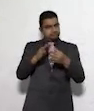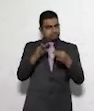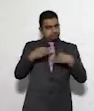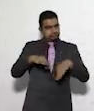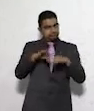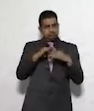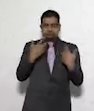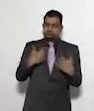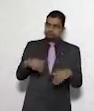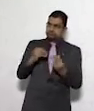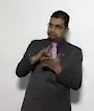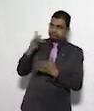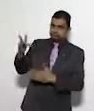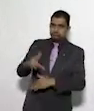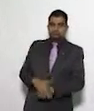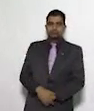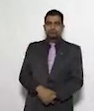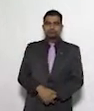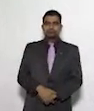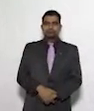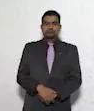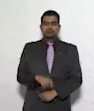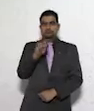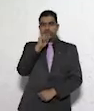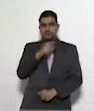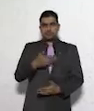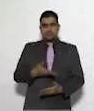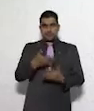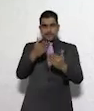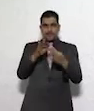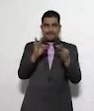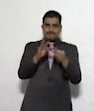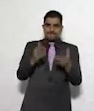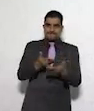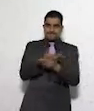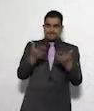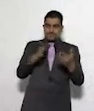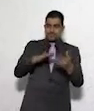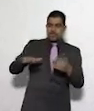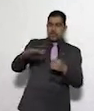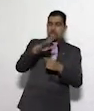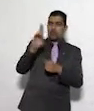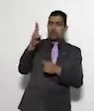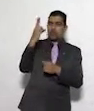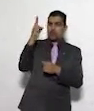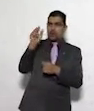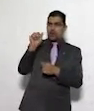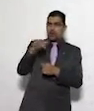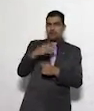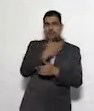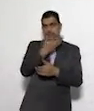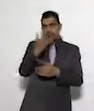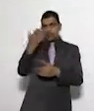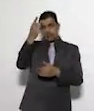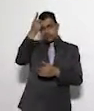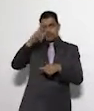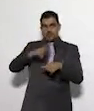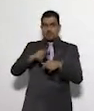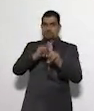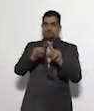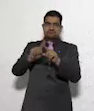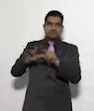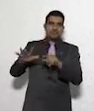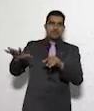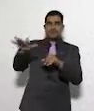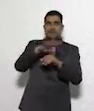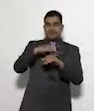importante. Doctora Mónica González Contró, abogada general de la universidad, señores directores de la